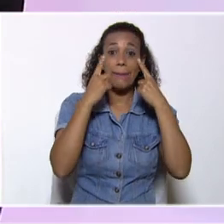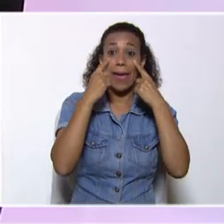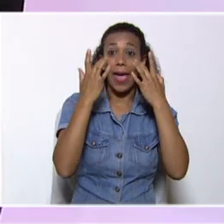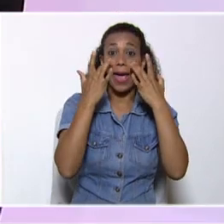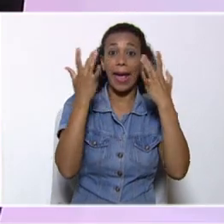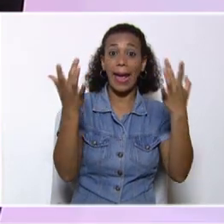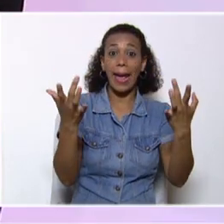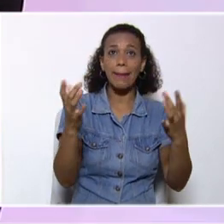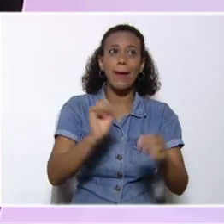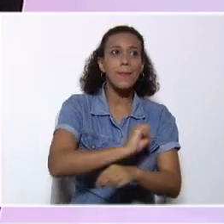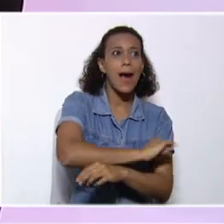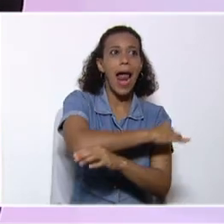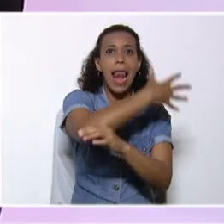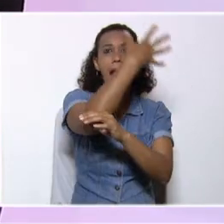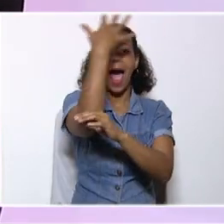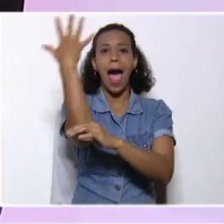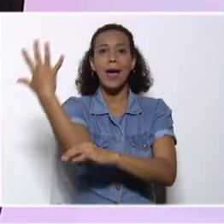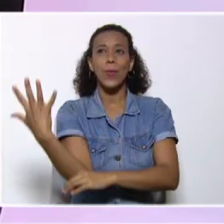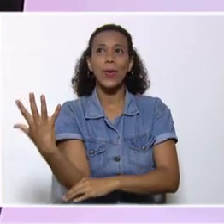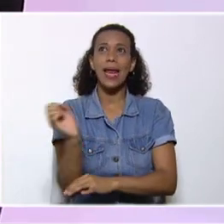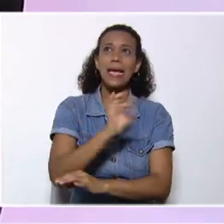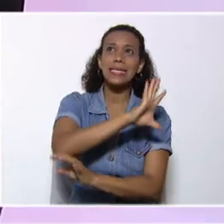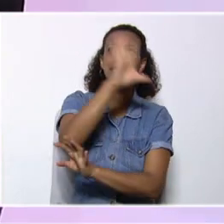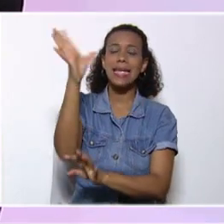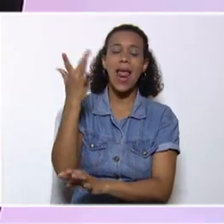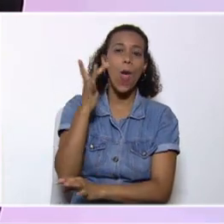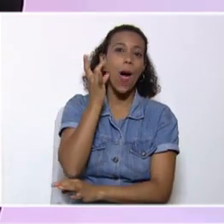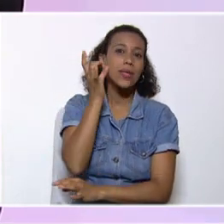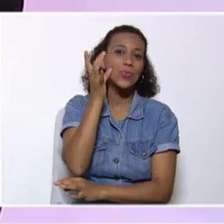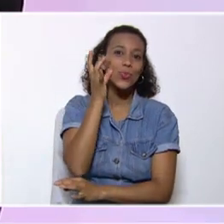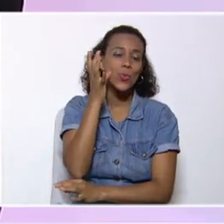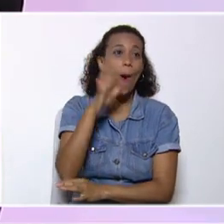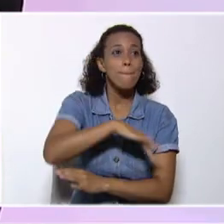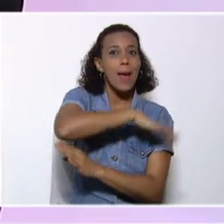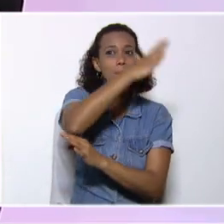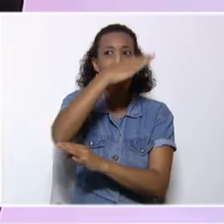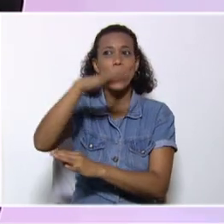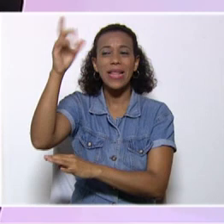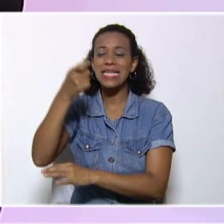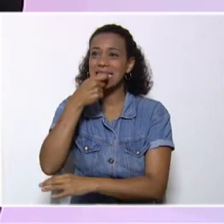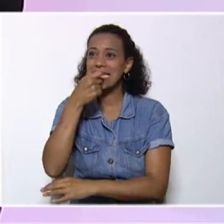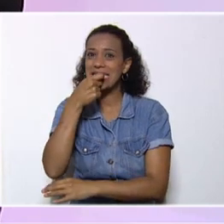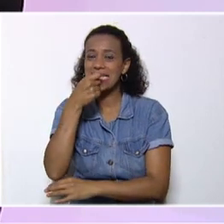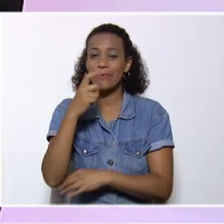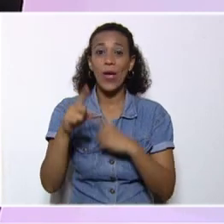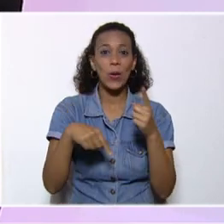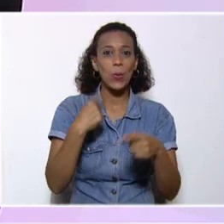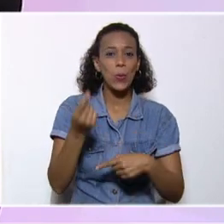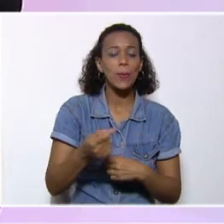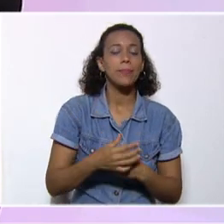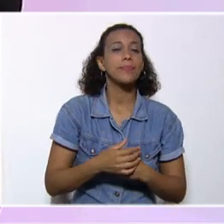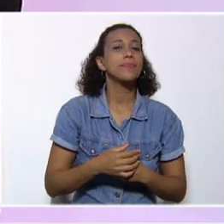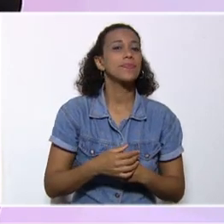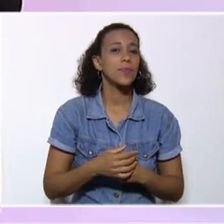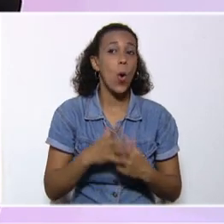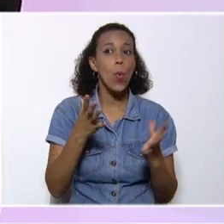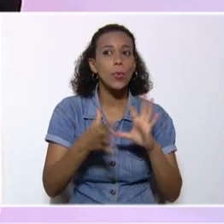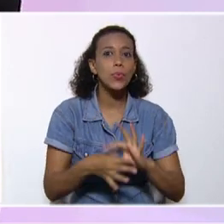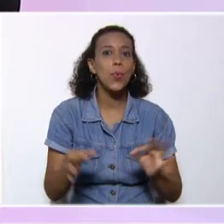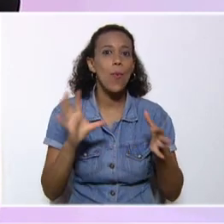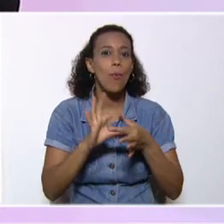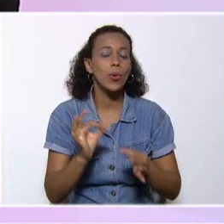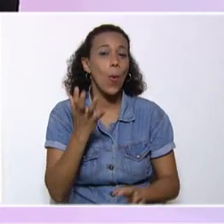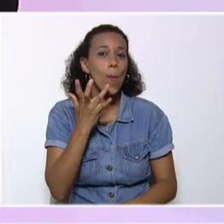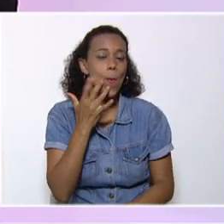ojos? Vemos el arco iris, vemos el cielo azul, vemos todas las montañas. Y con eso después podemos hacer un cuento.